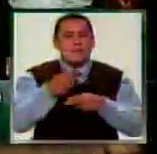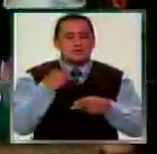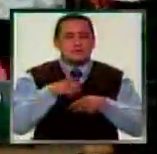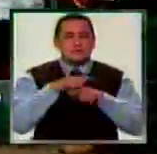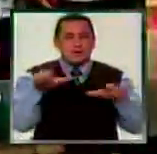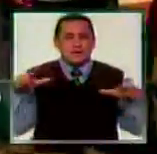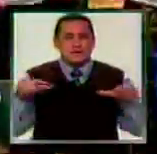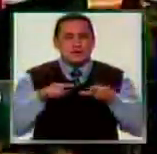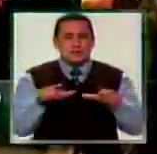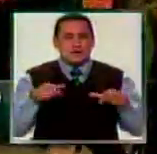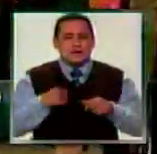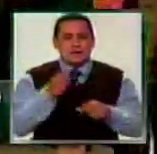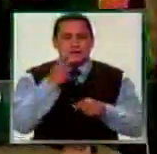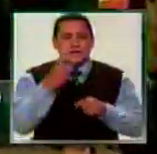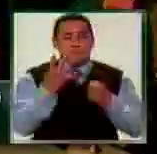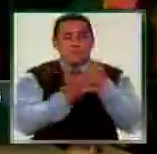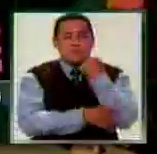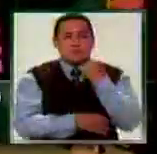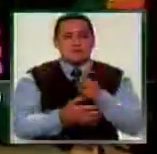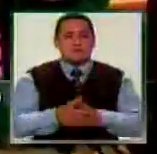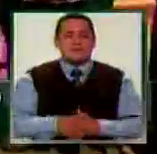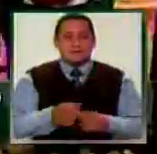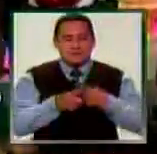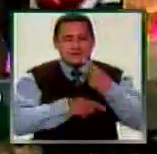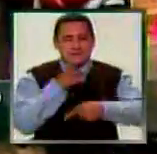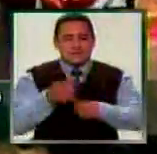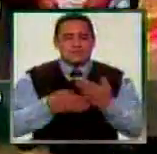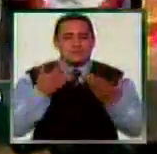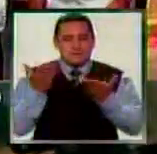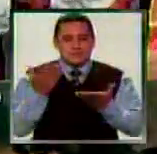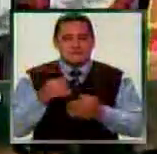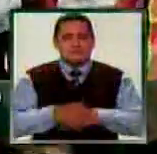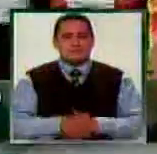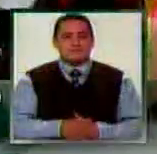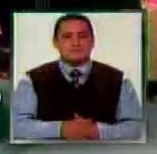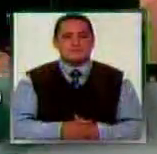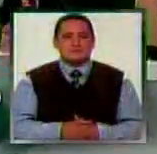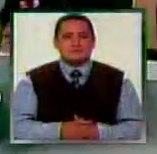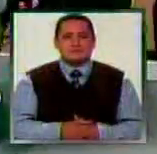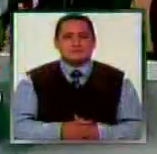acá del asentamiento humano Abraham Valdelomar. Retornamos contigo, Patricia, a estudios.